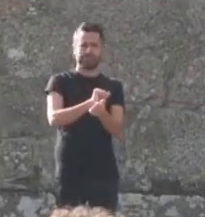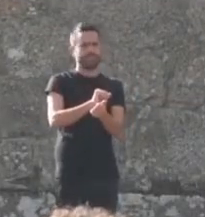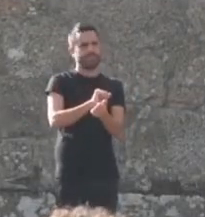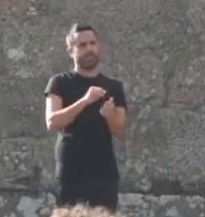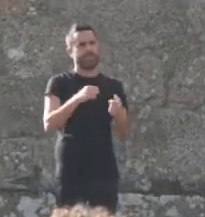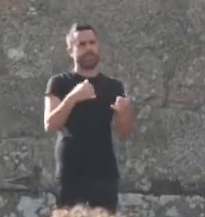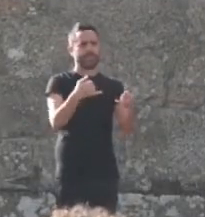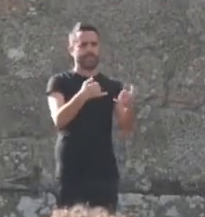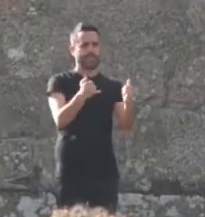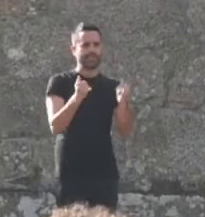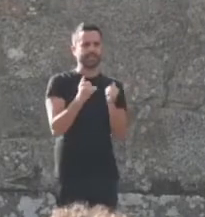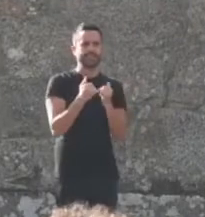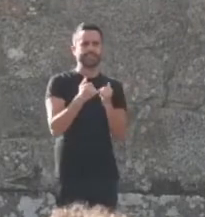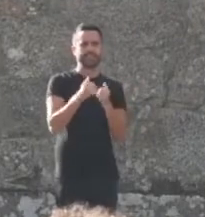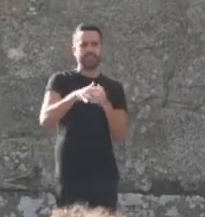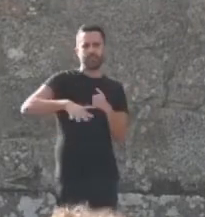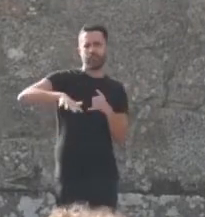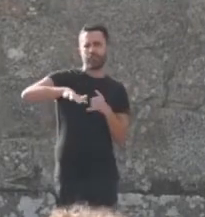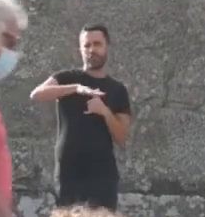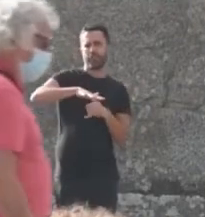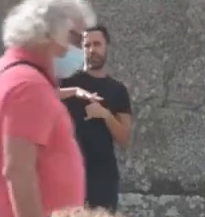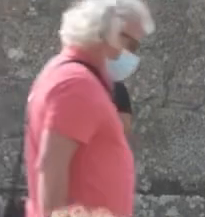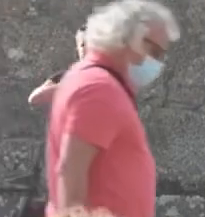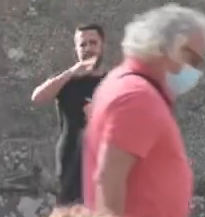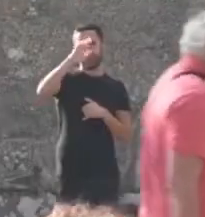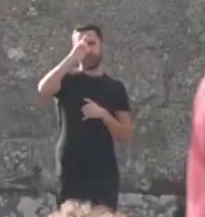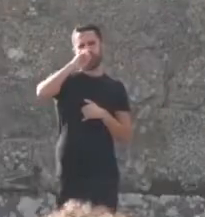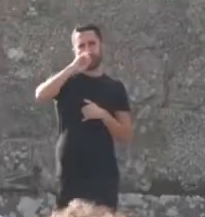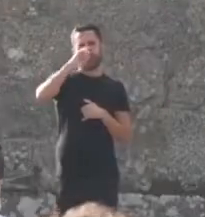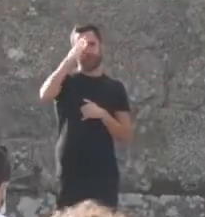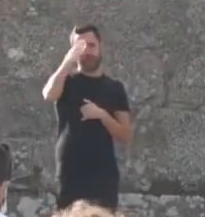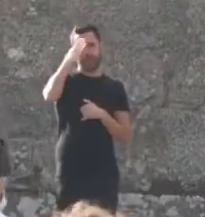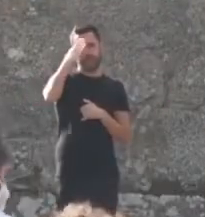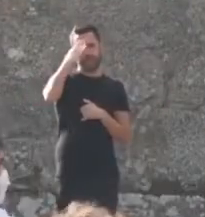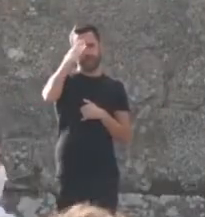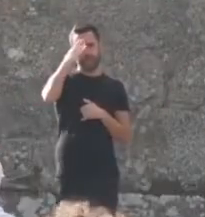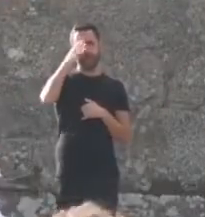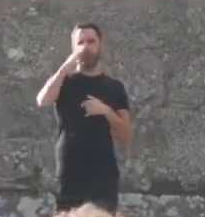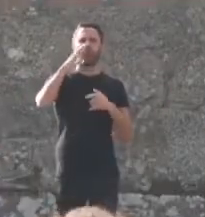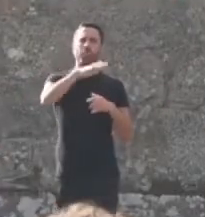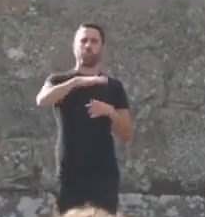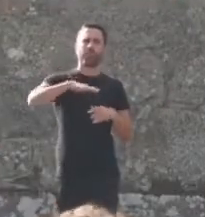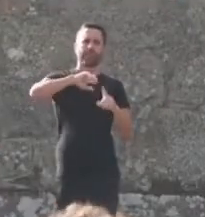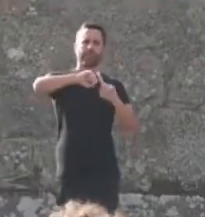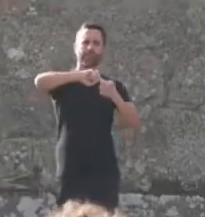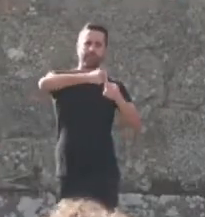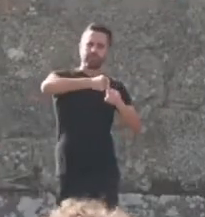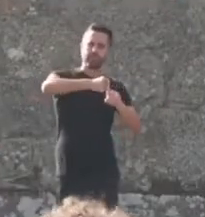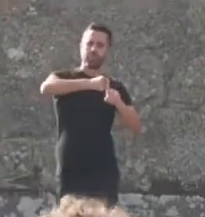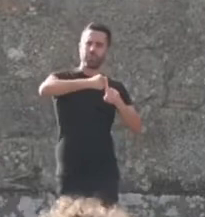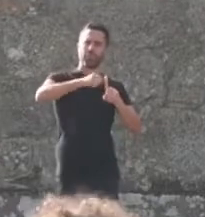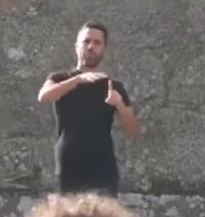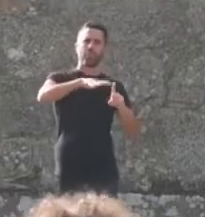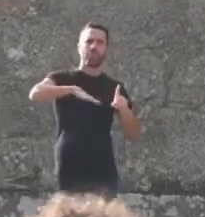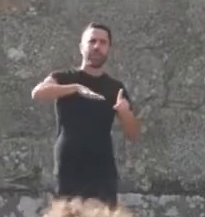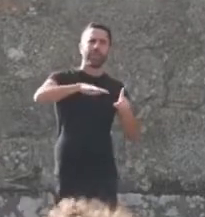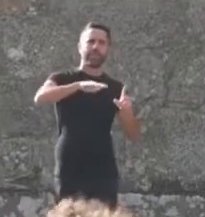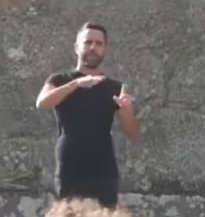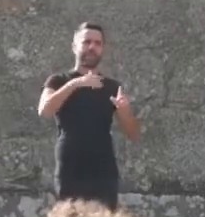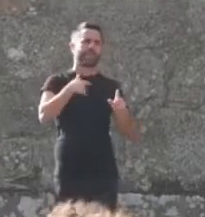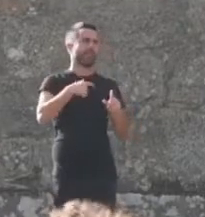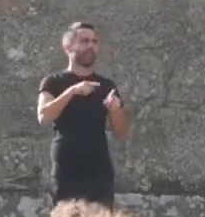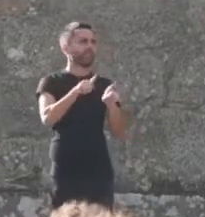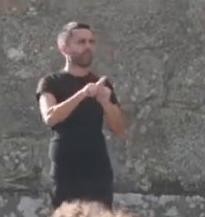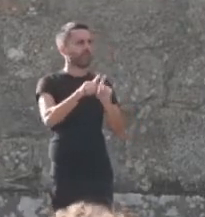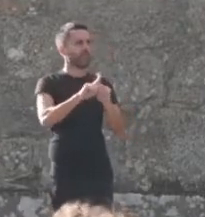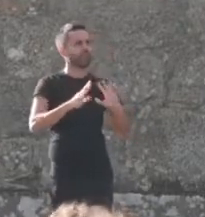que é un lugar de memoria, un lugar de represión, e tamén un lugar de resistencia e de